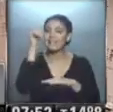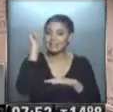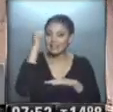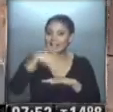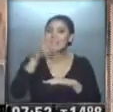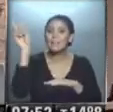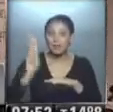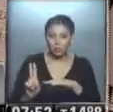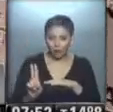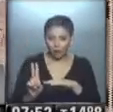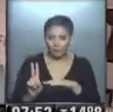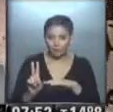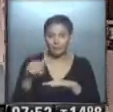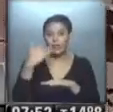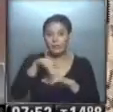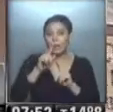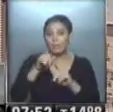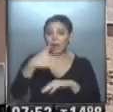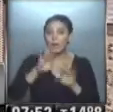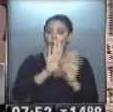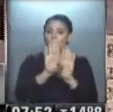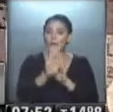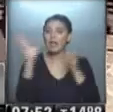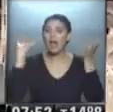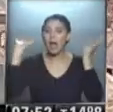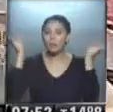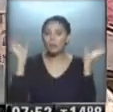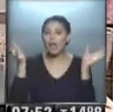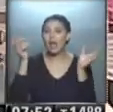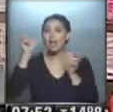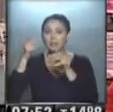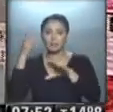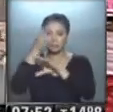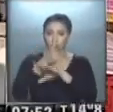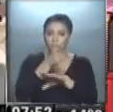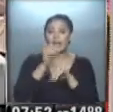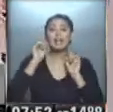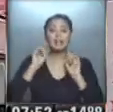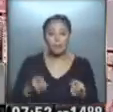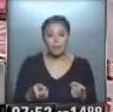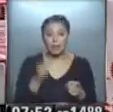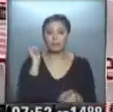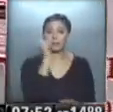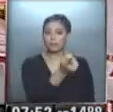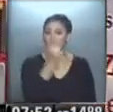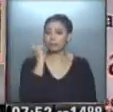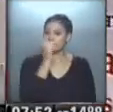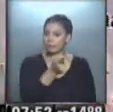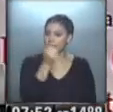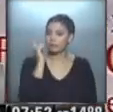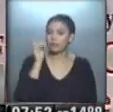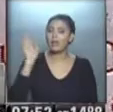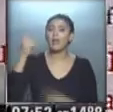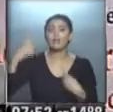la calle Venezuela, la entrada donde ingresan las ambulancias, los proveedores y donde han ingresado y egresado